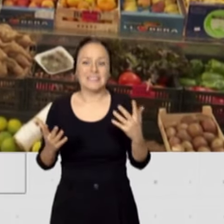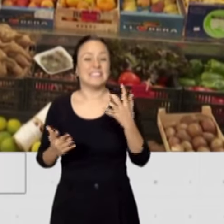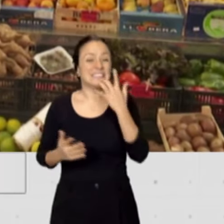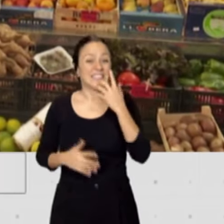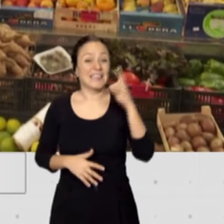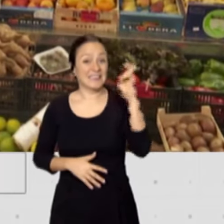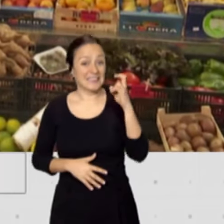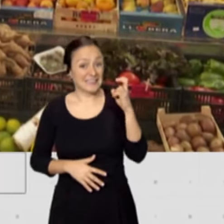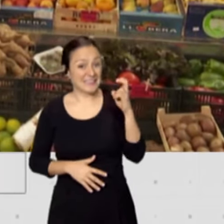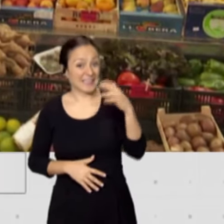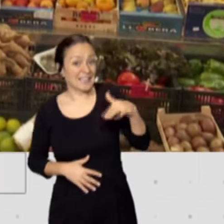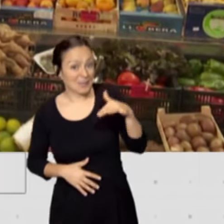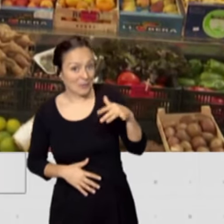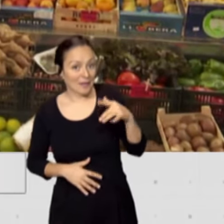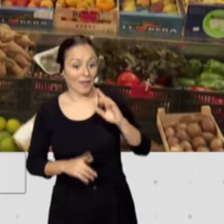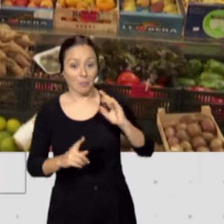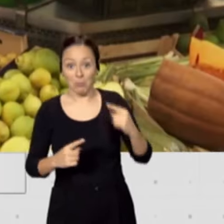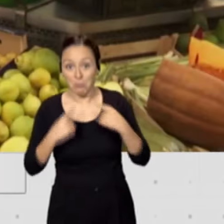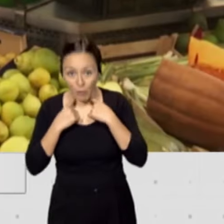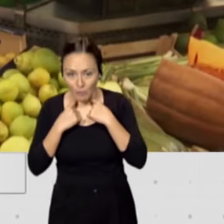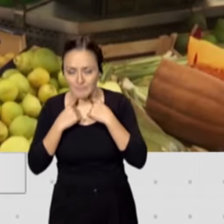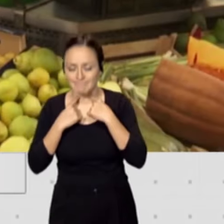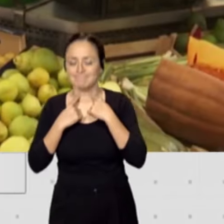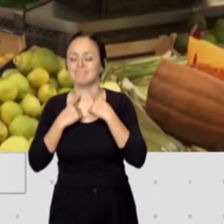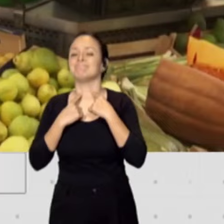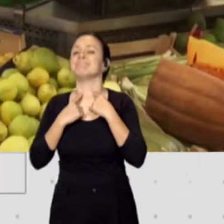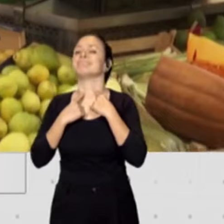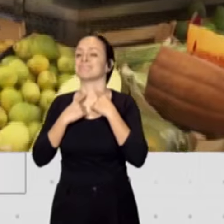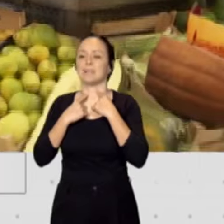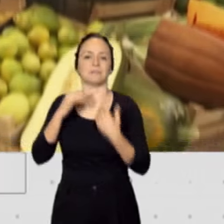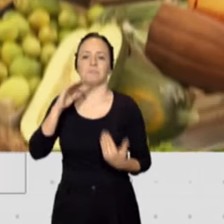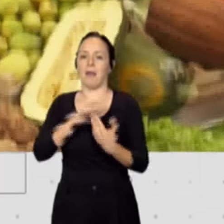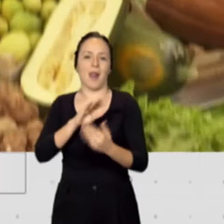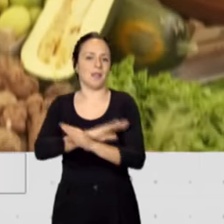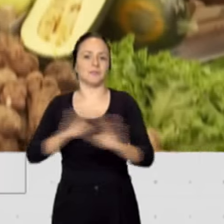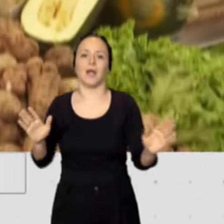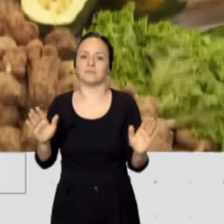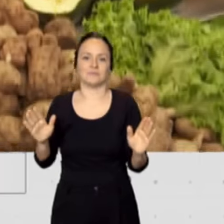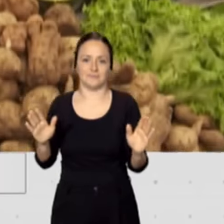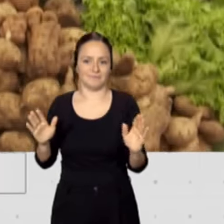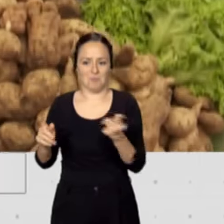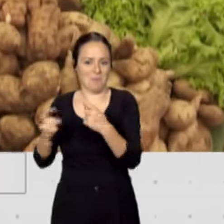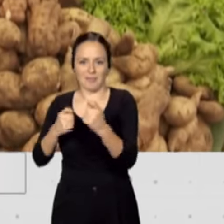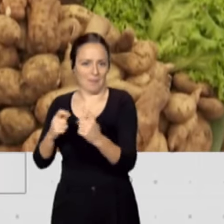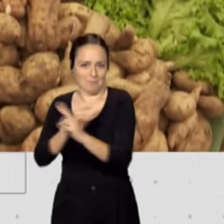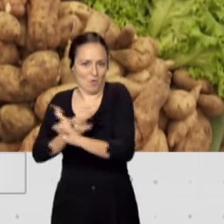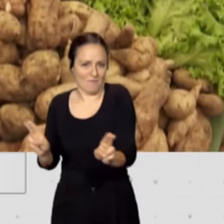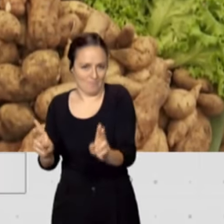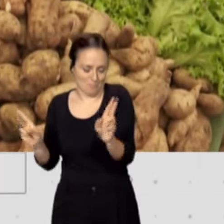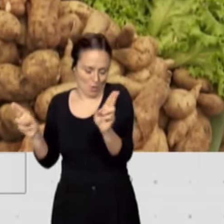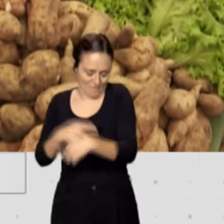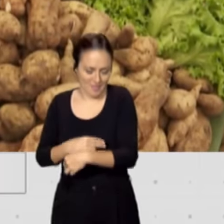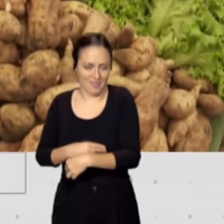didad pues automáticamente se se se se paraliza eh Nosotros también a la a la vez que hacemos la